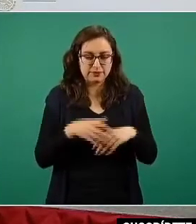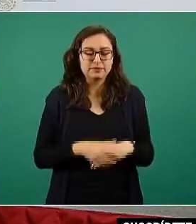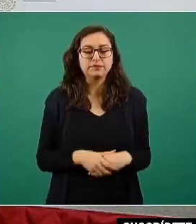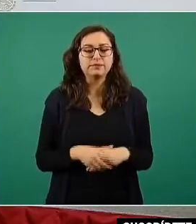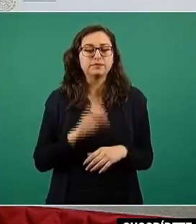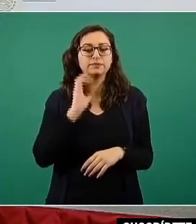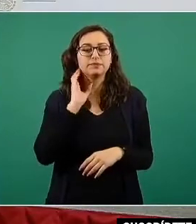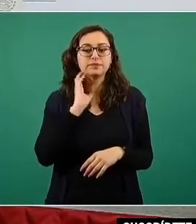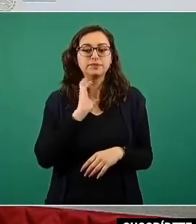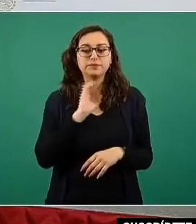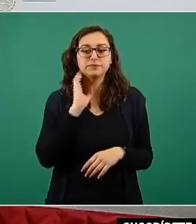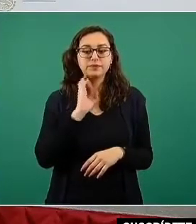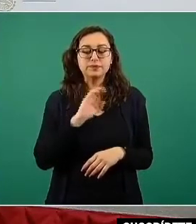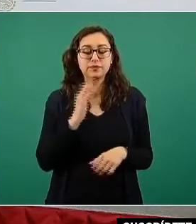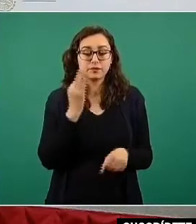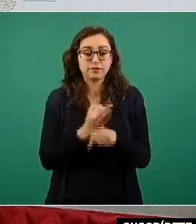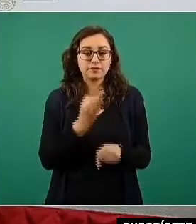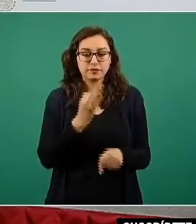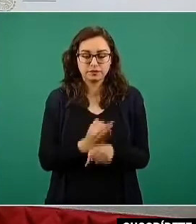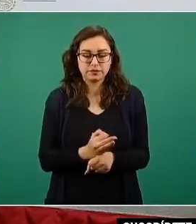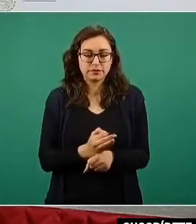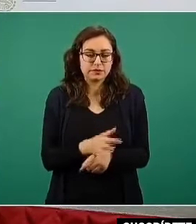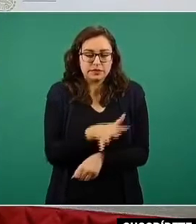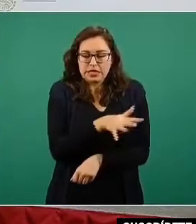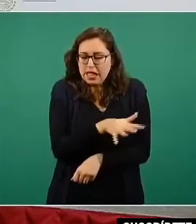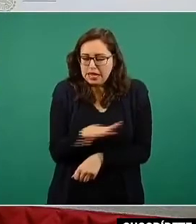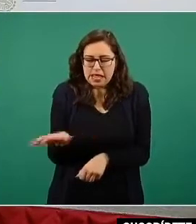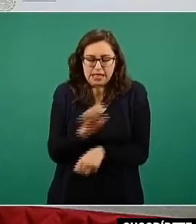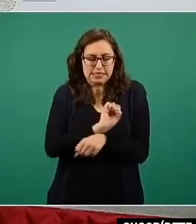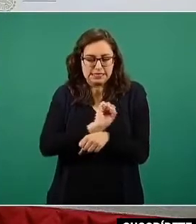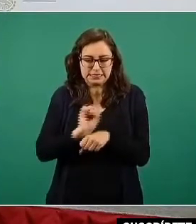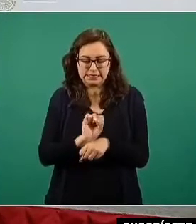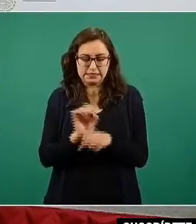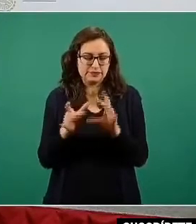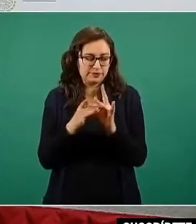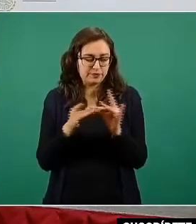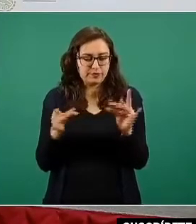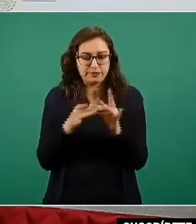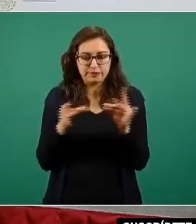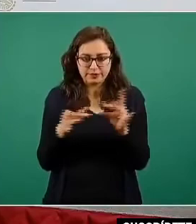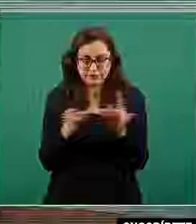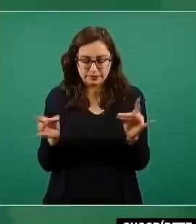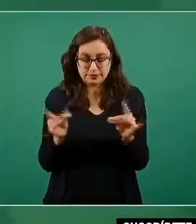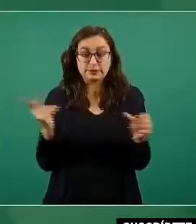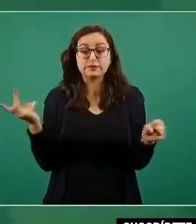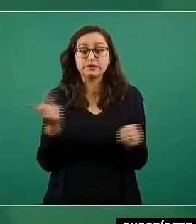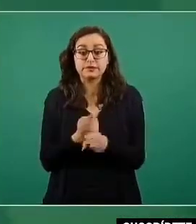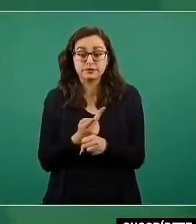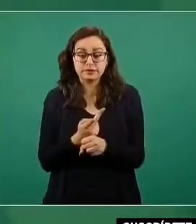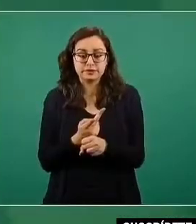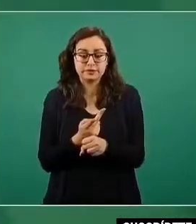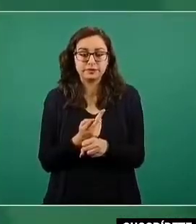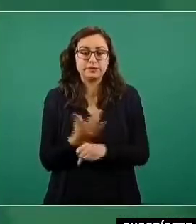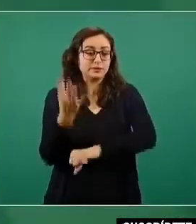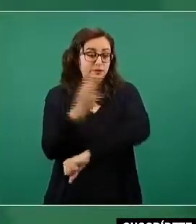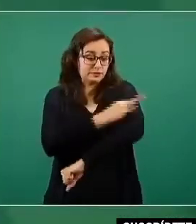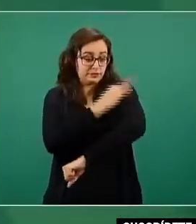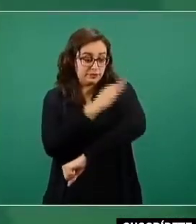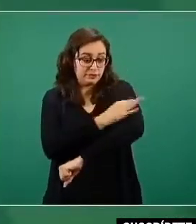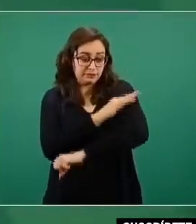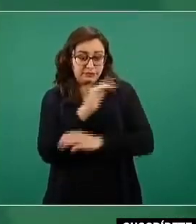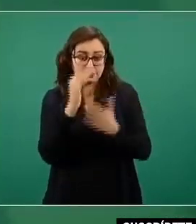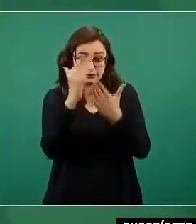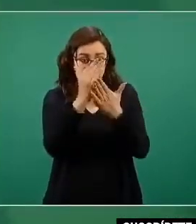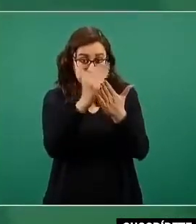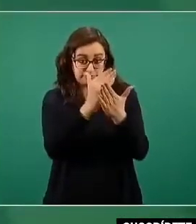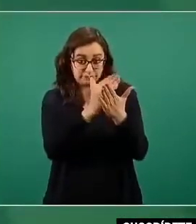generales, solo lo explico. Hoy nuestro alineamiento de vacunación considera como